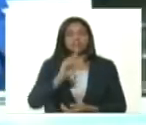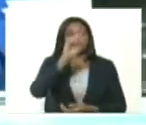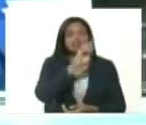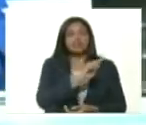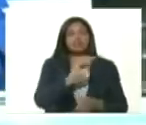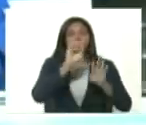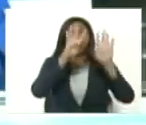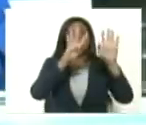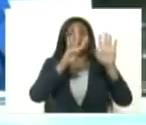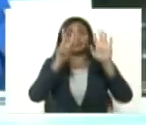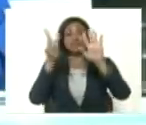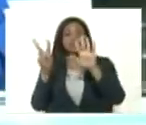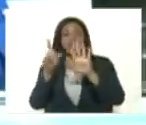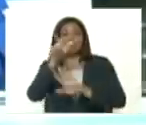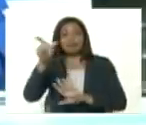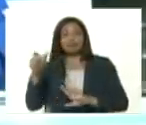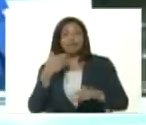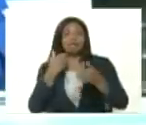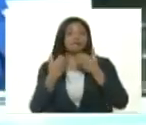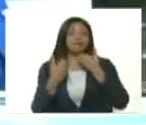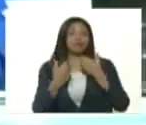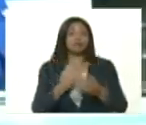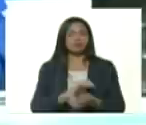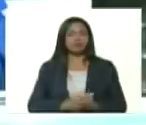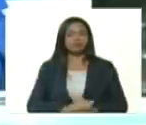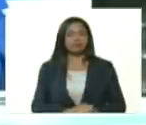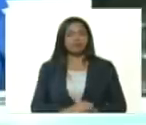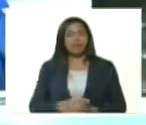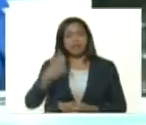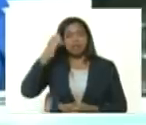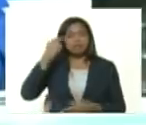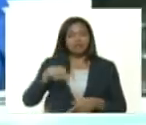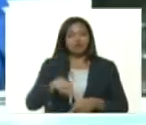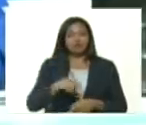197 casos. 197 casos el día de hoy.